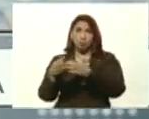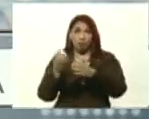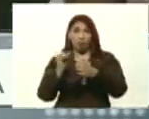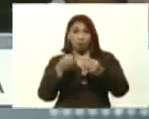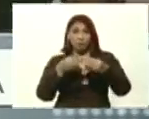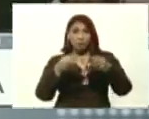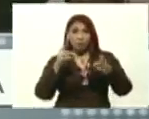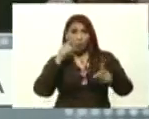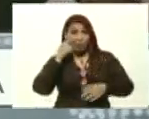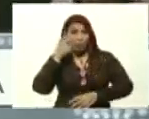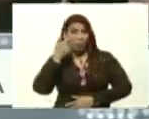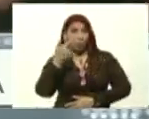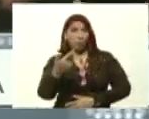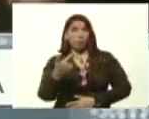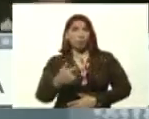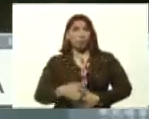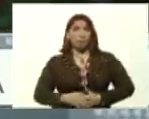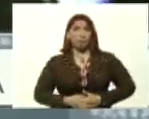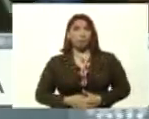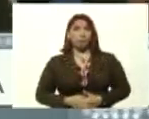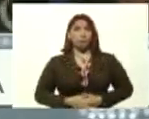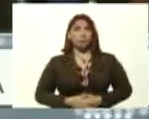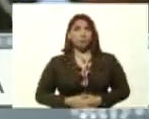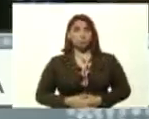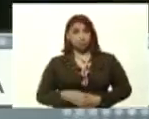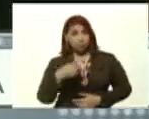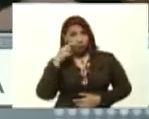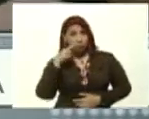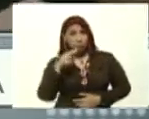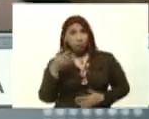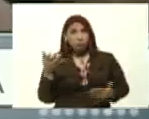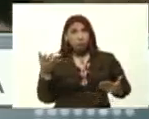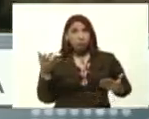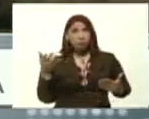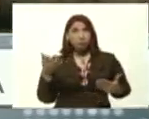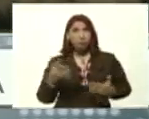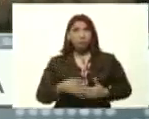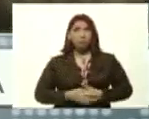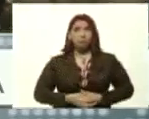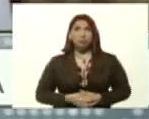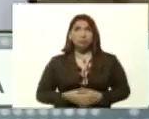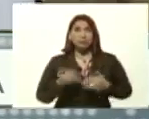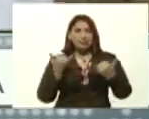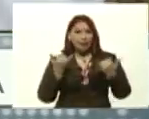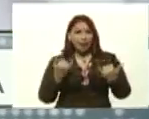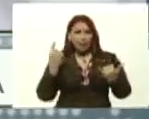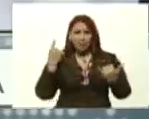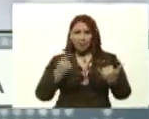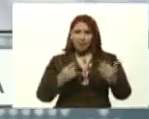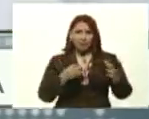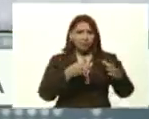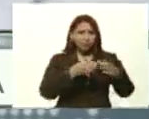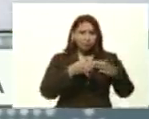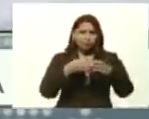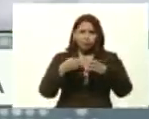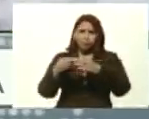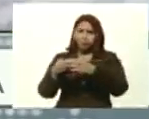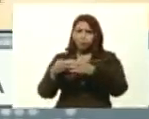público objetivo. ¿Se dan cuenta? Ahora hay que organizar el público objetivo.